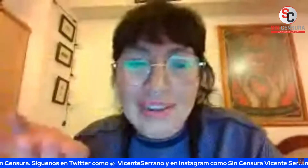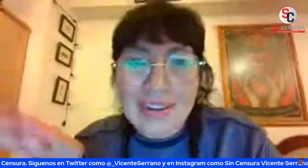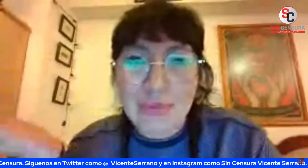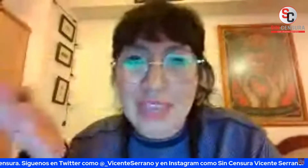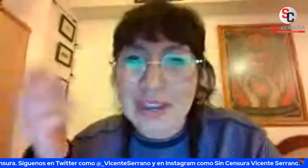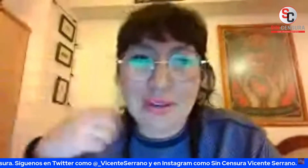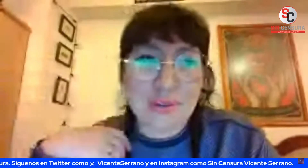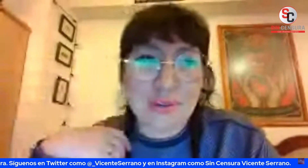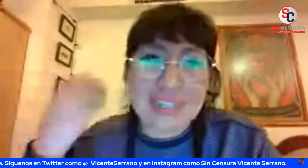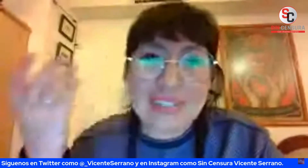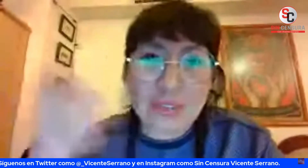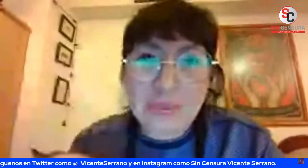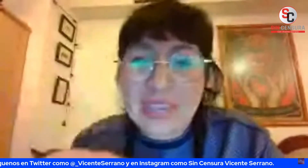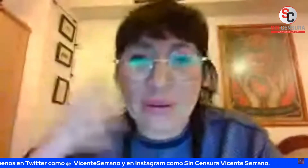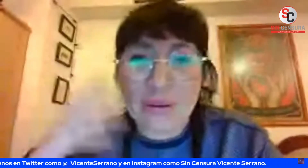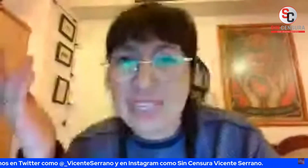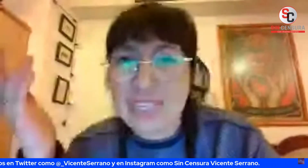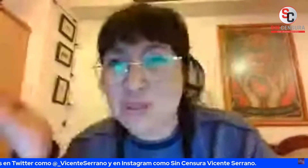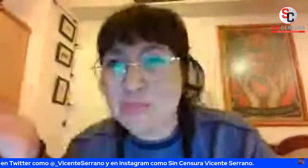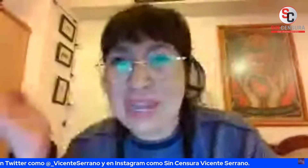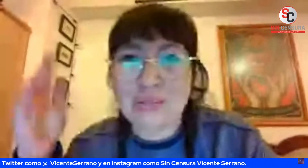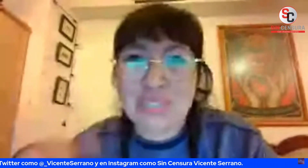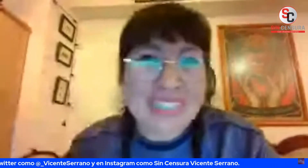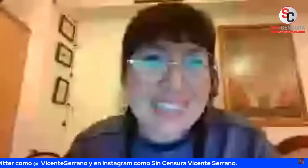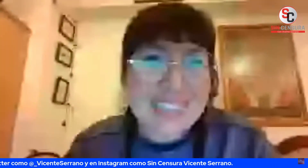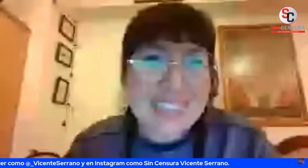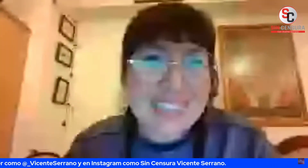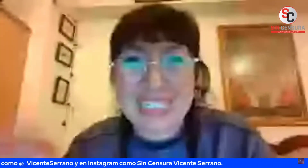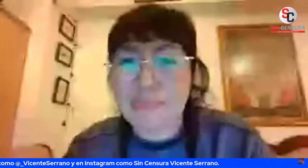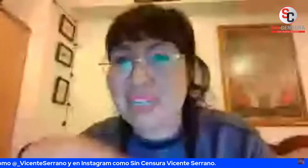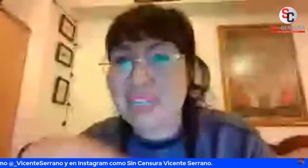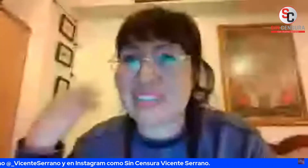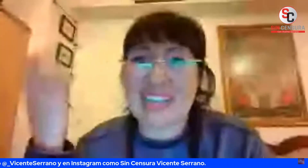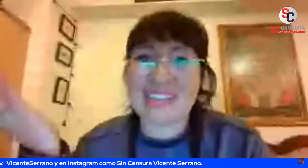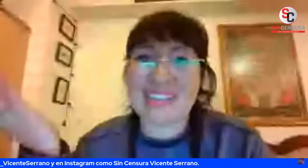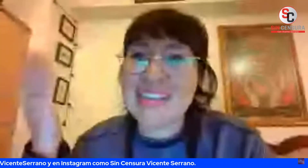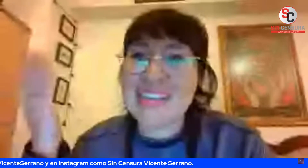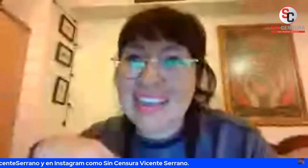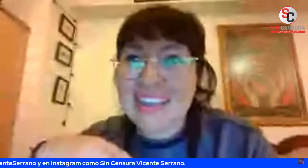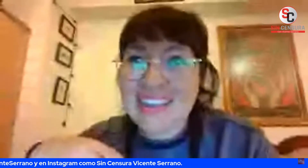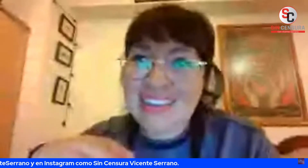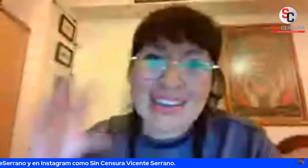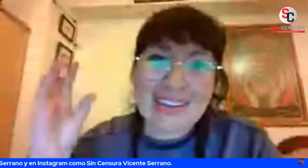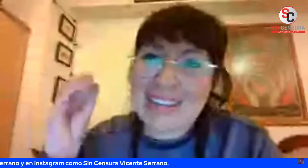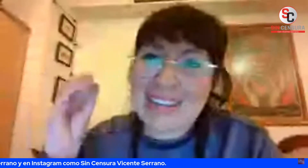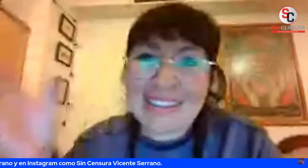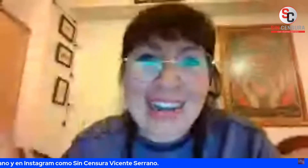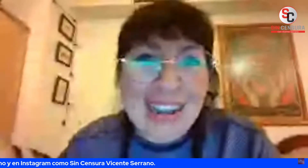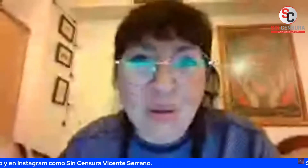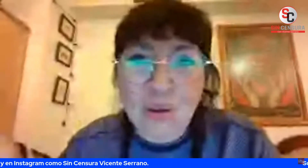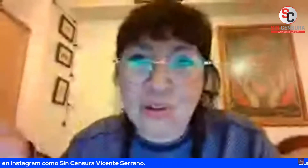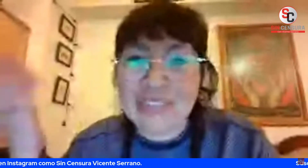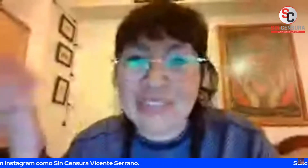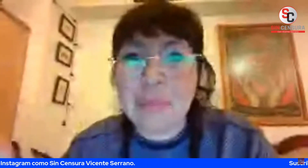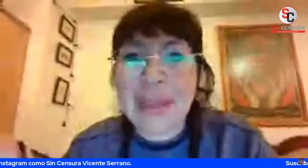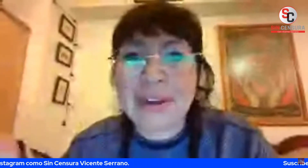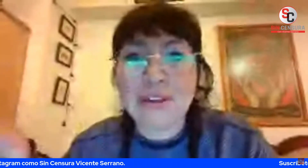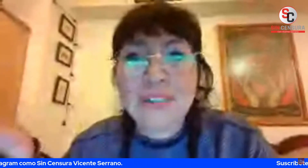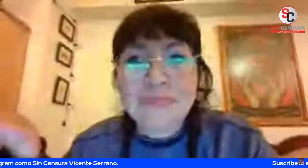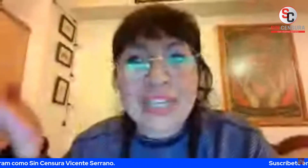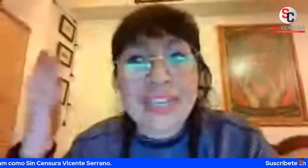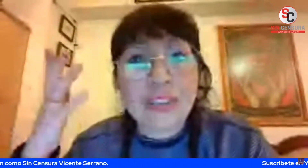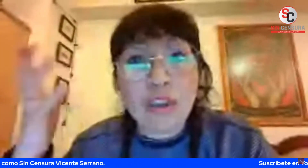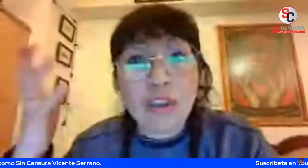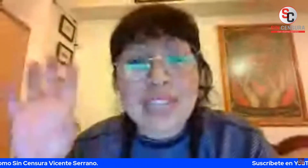lo está haciendo mal, sus legisladores, representantes, el líder de la colonia, del barrio, y que todo se logre centrar